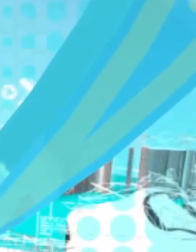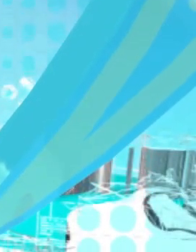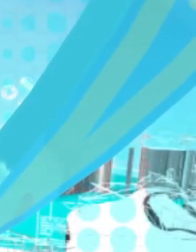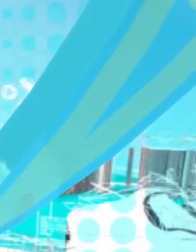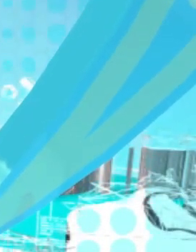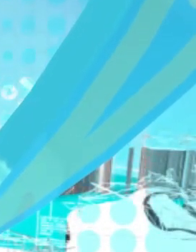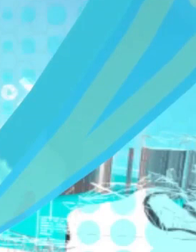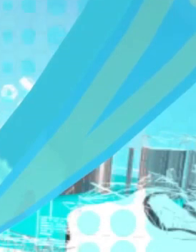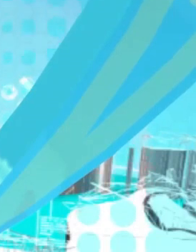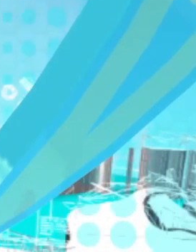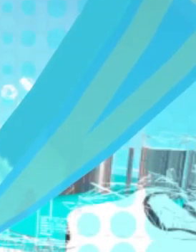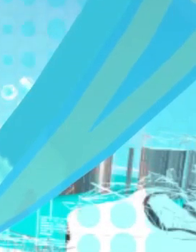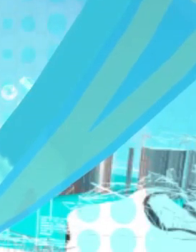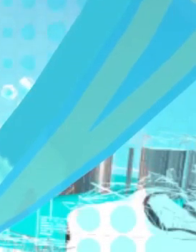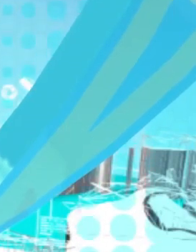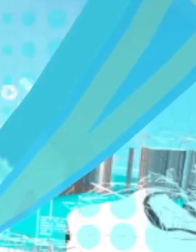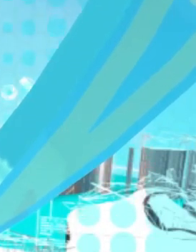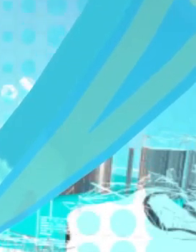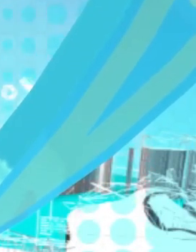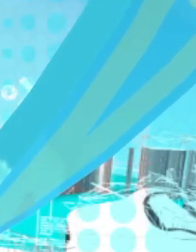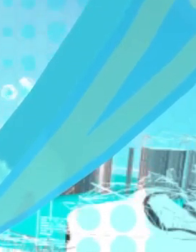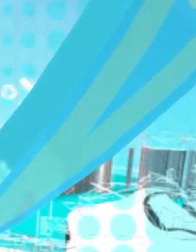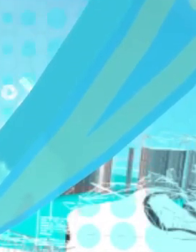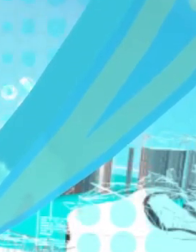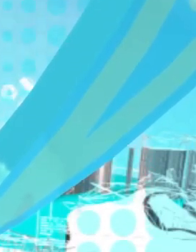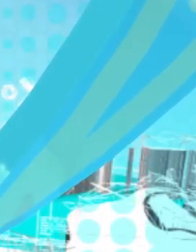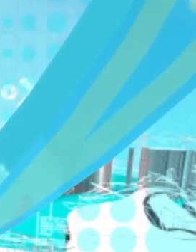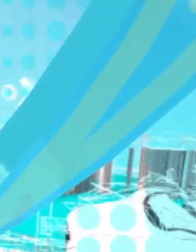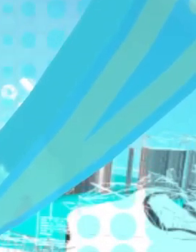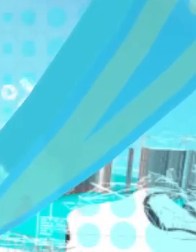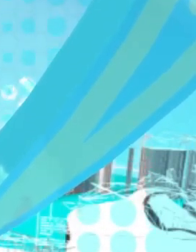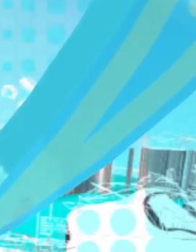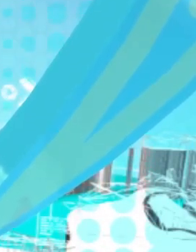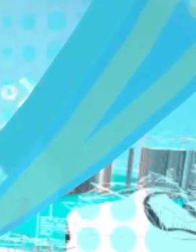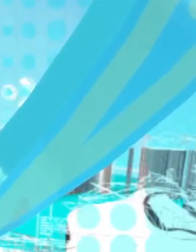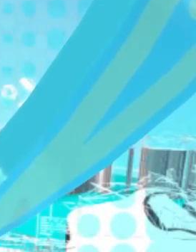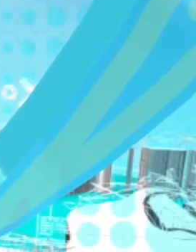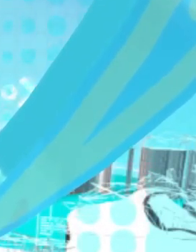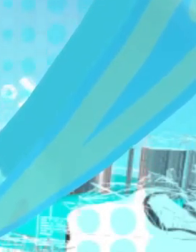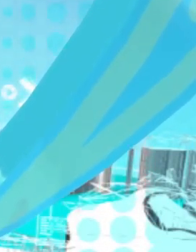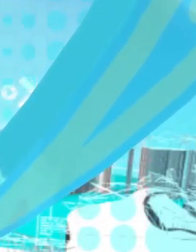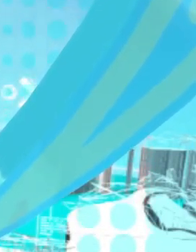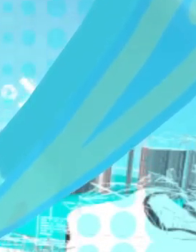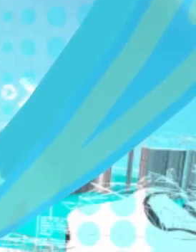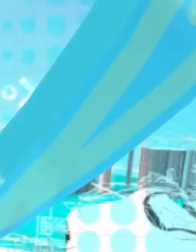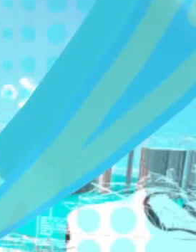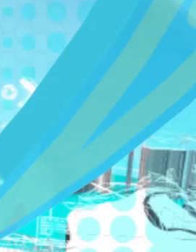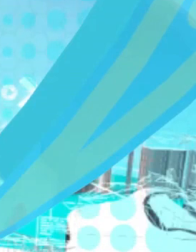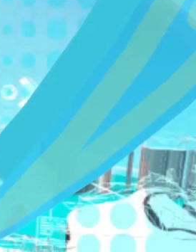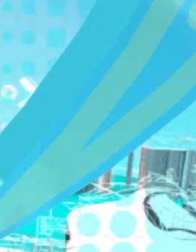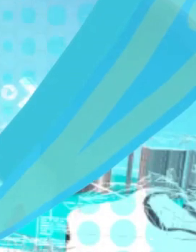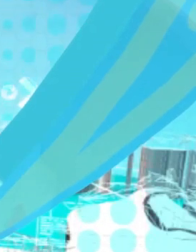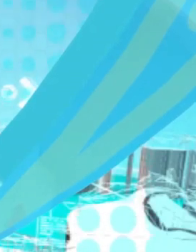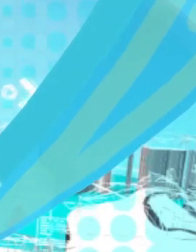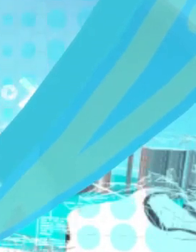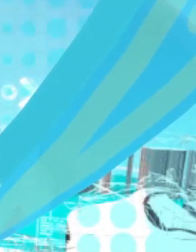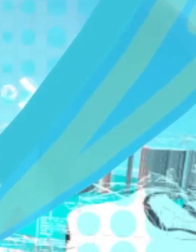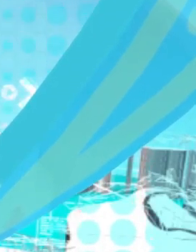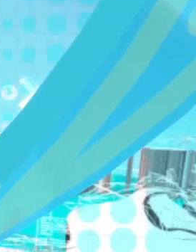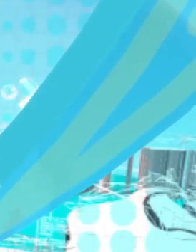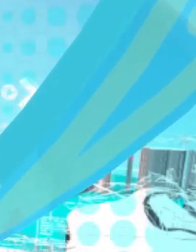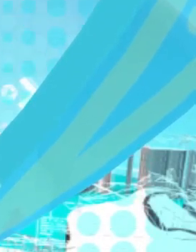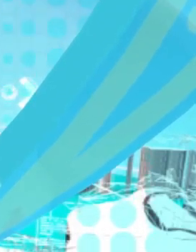estadounidense. El precio del dólar en la compra para hoy, 580 colones con 51